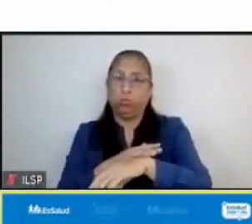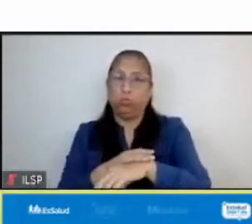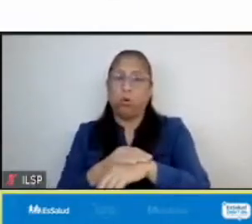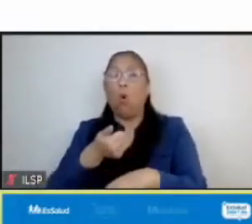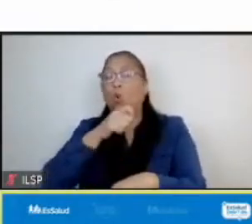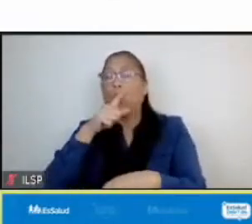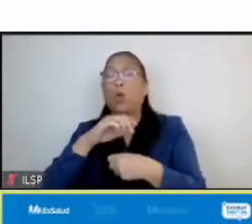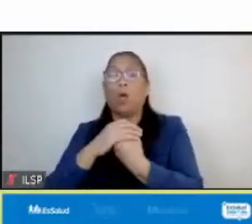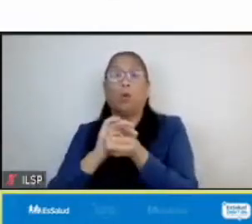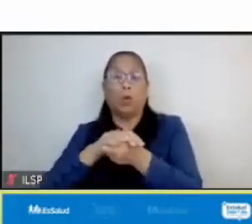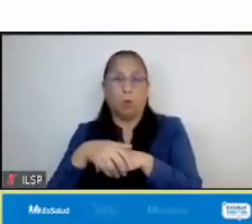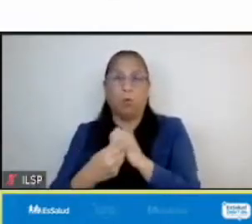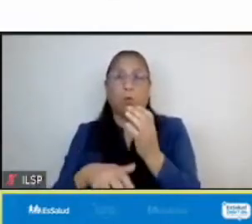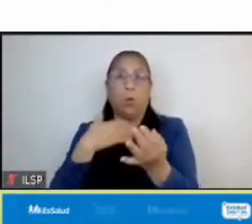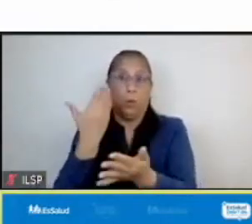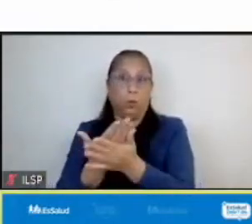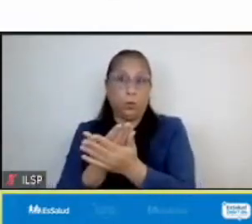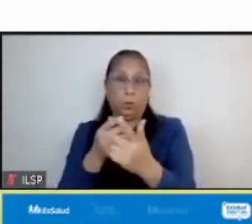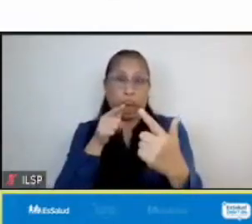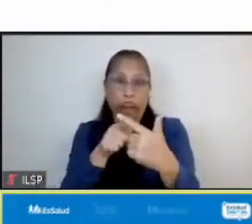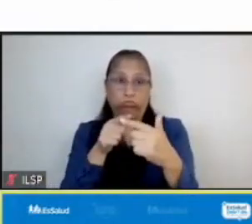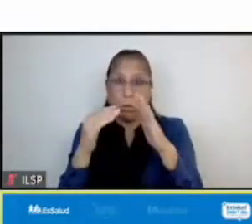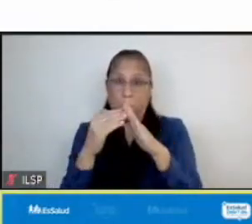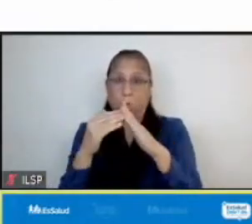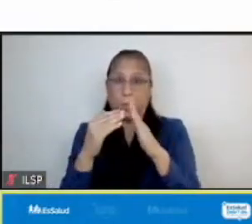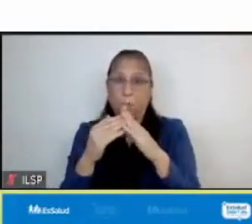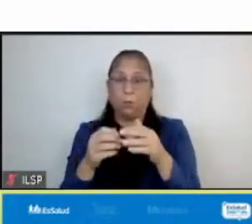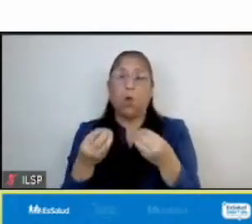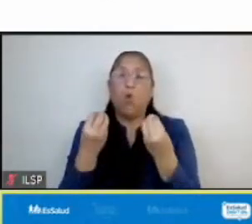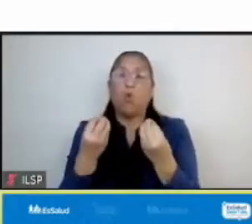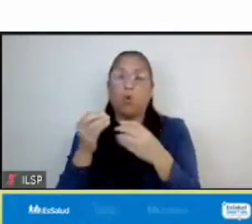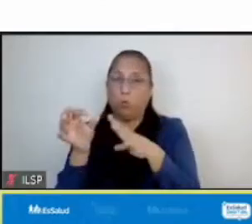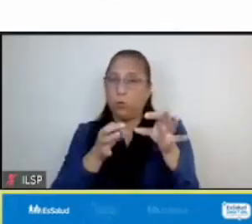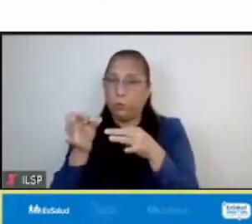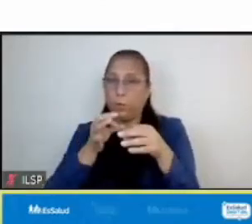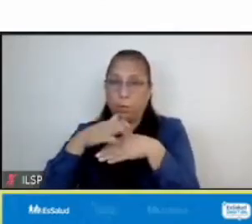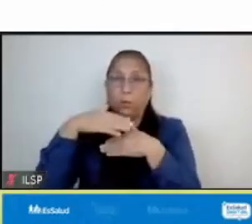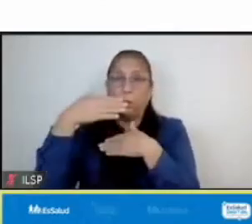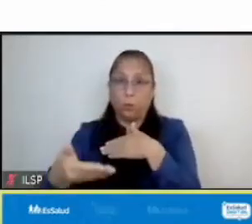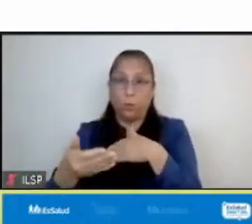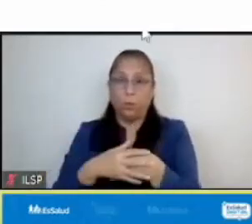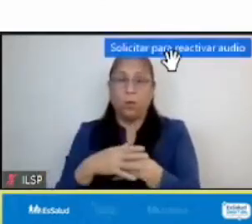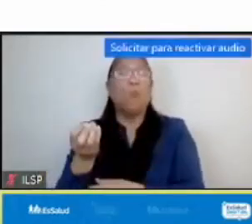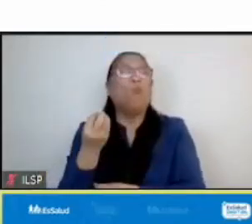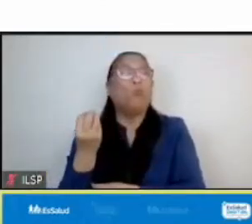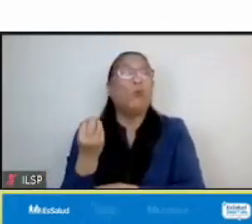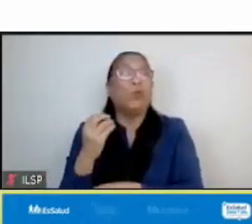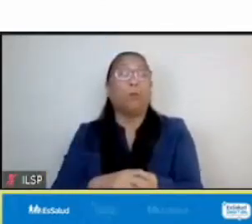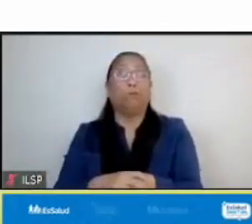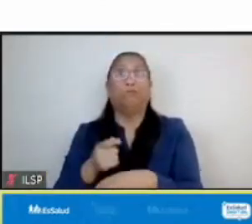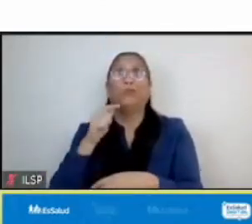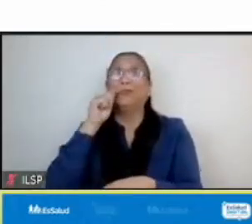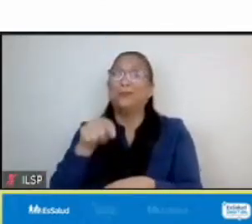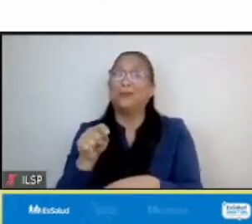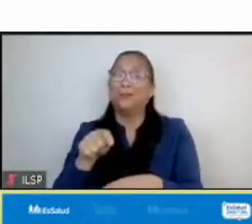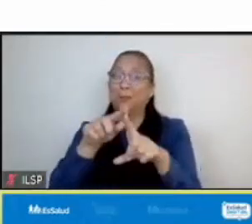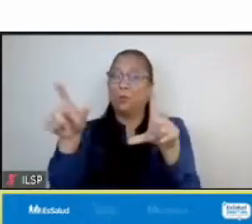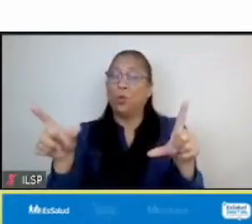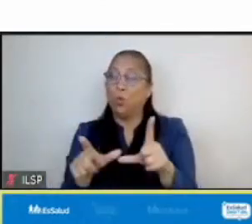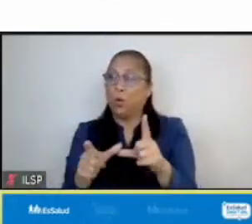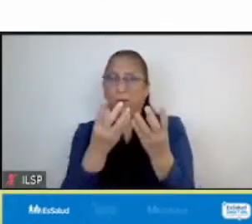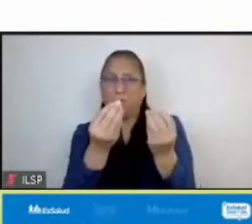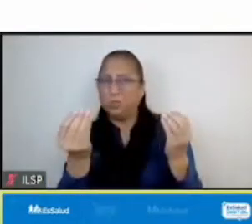llega uno a su destino. Voy a decir después las maneras de cómo se tienen que lavar las manos, porque uno al estar en esos lugares comunes,